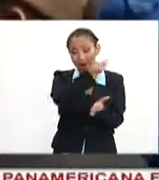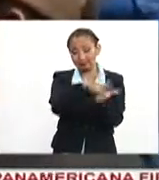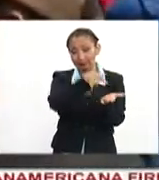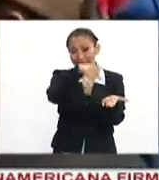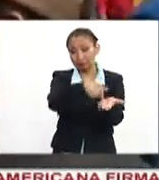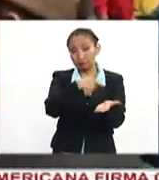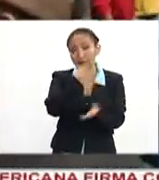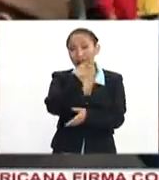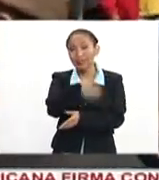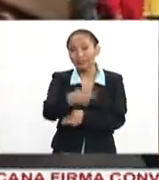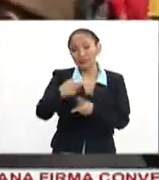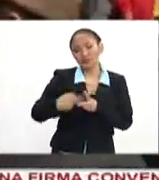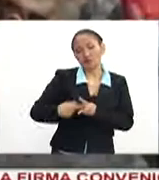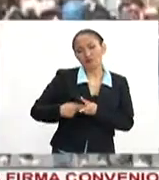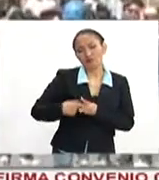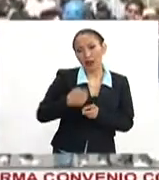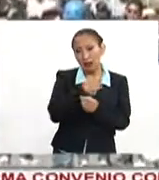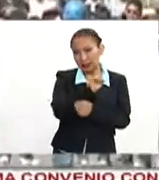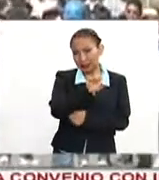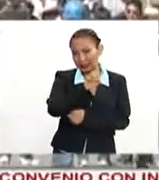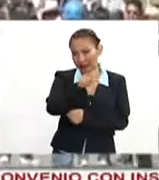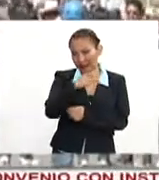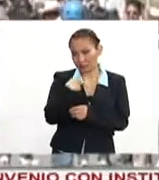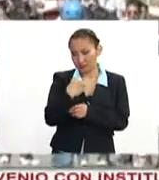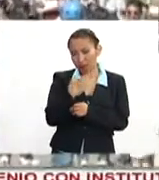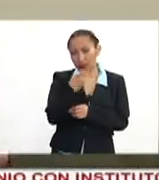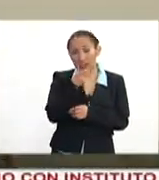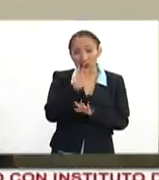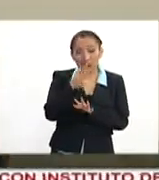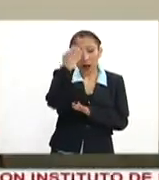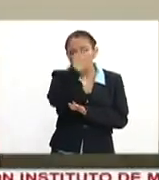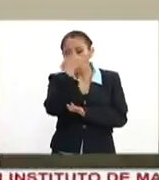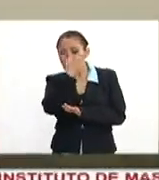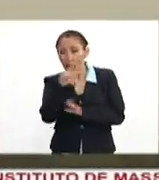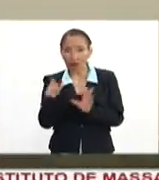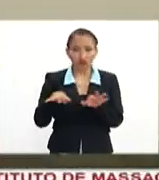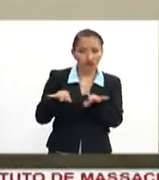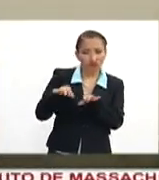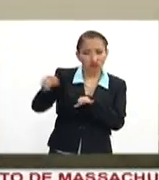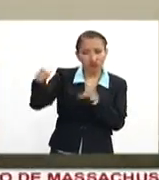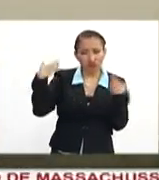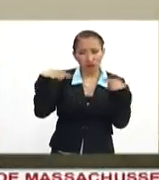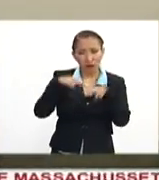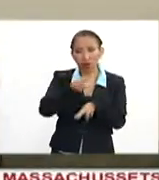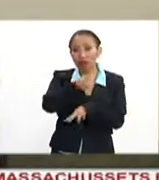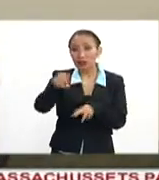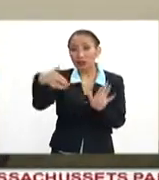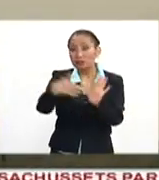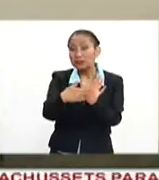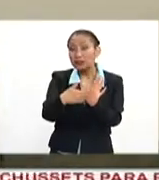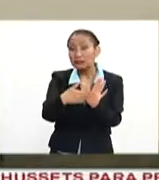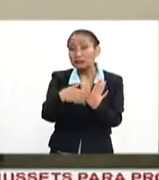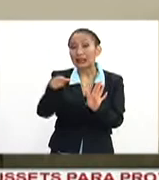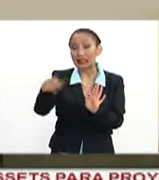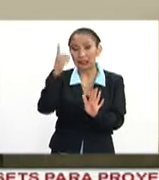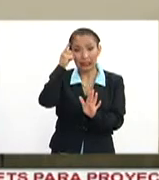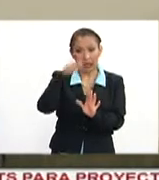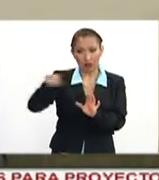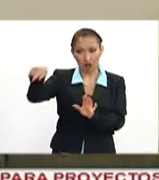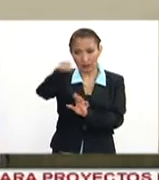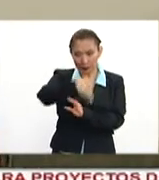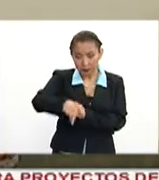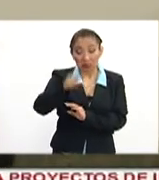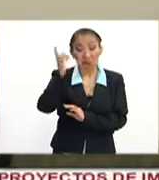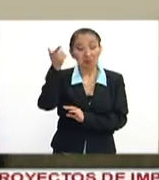ley. De acuerdo con cifras de la Secretaría de Educación Pública, han sido evaluados en desempeño aproximadamente 200,000 maestros y directivos.